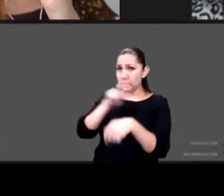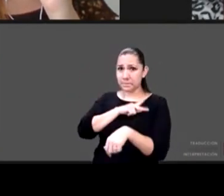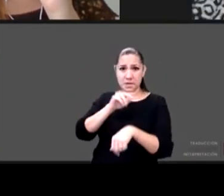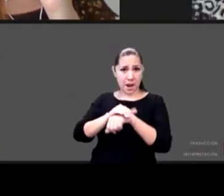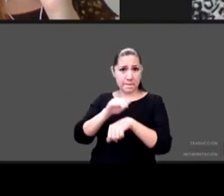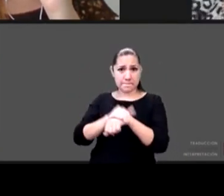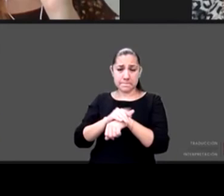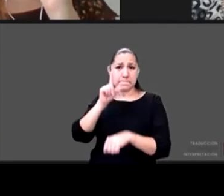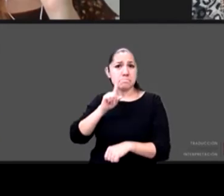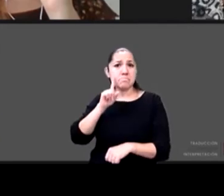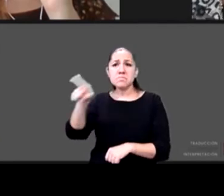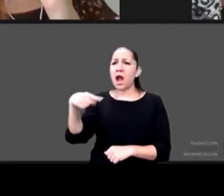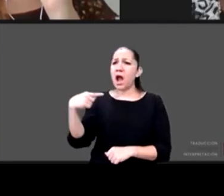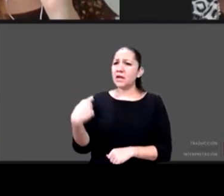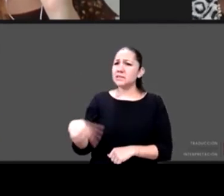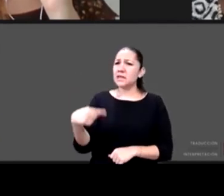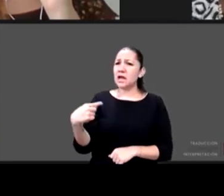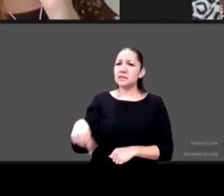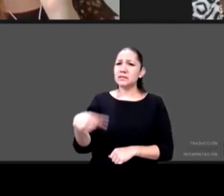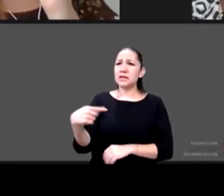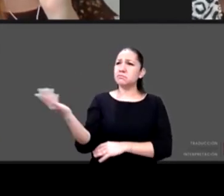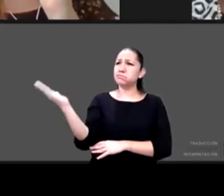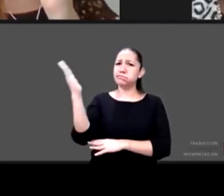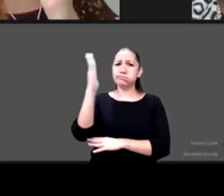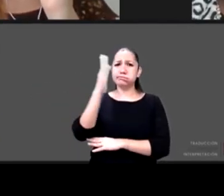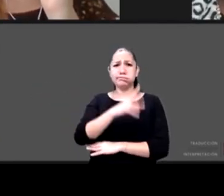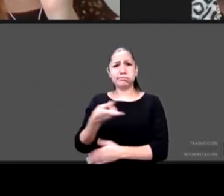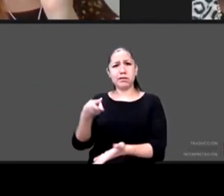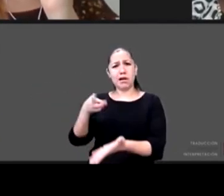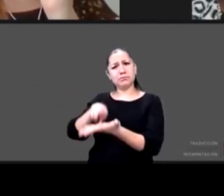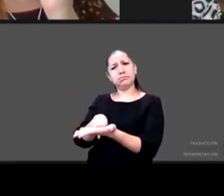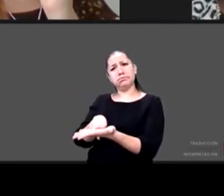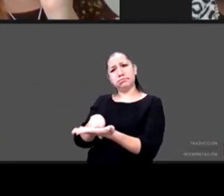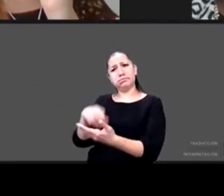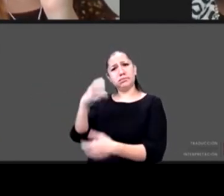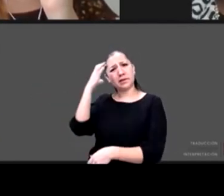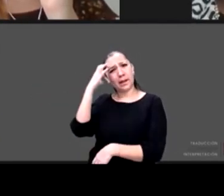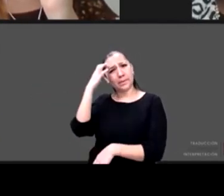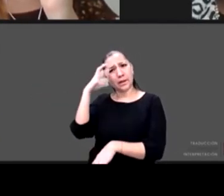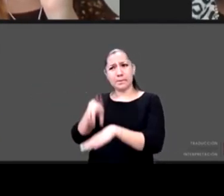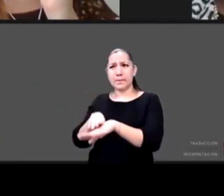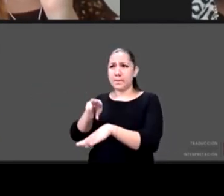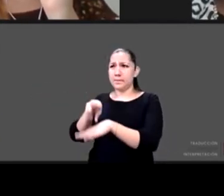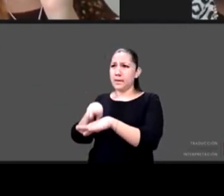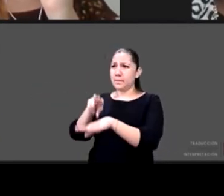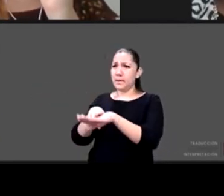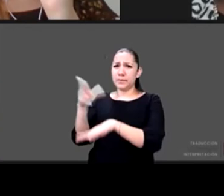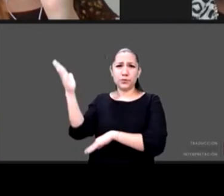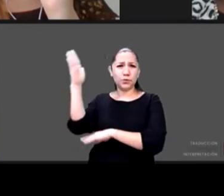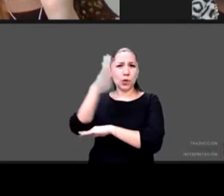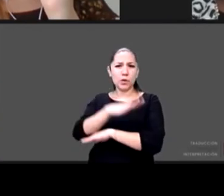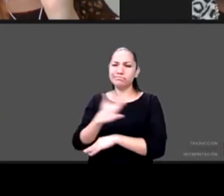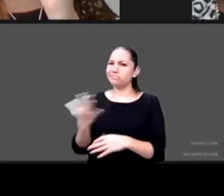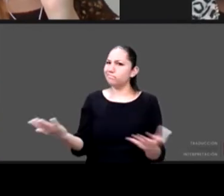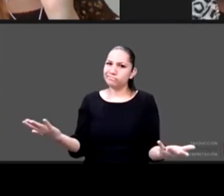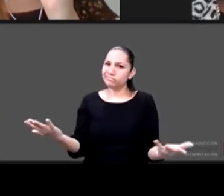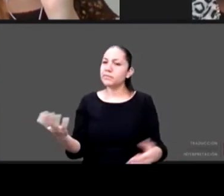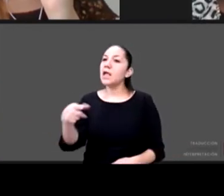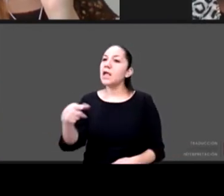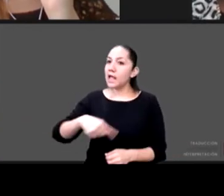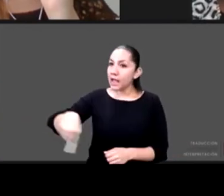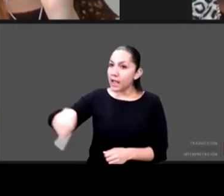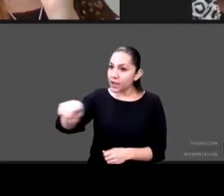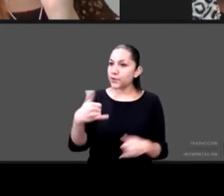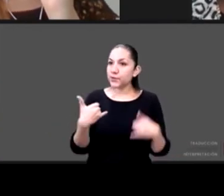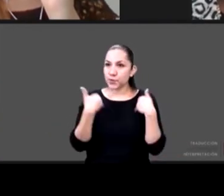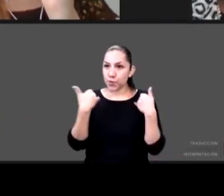para estar ahí en el sobre todo el día. A los chavos y a los jóvenes que nos escuchan, y también volvemos